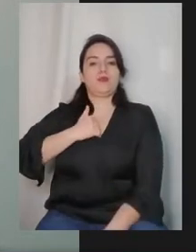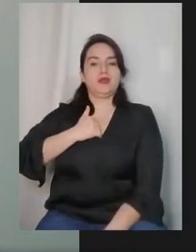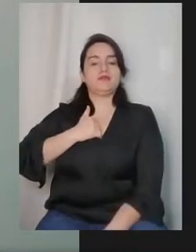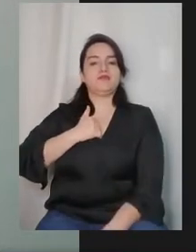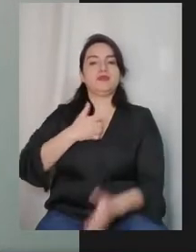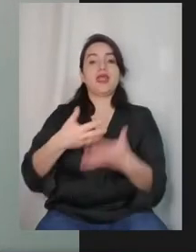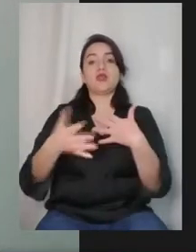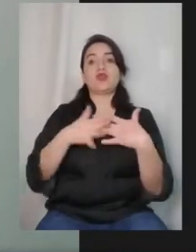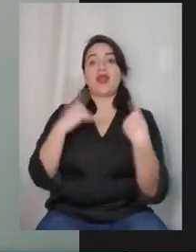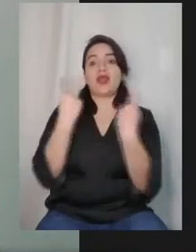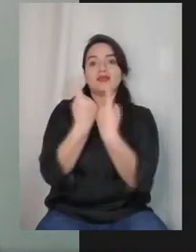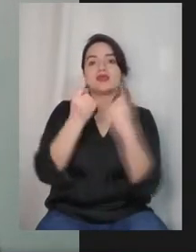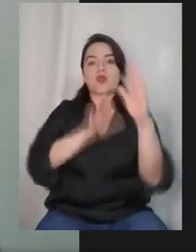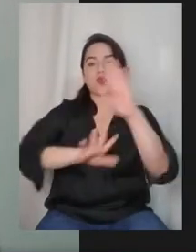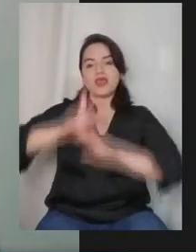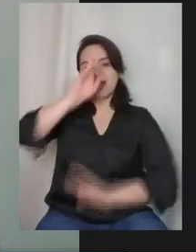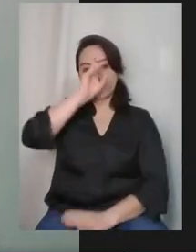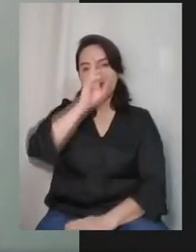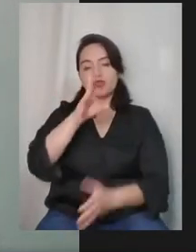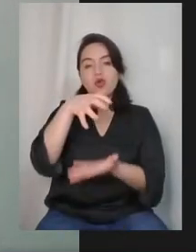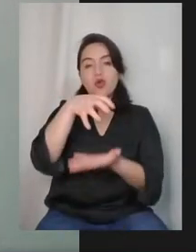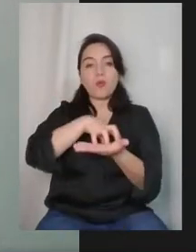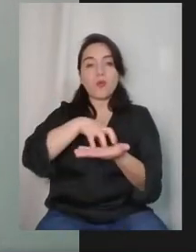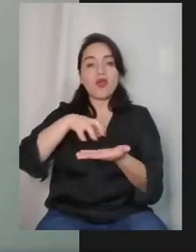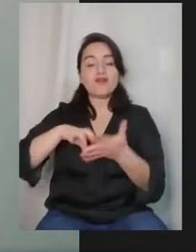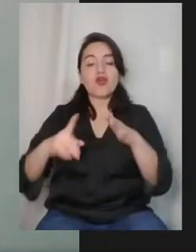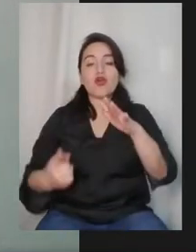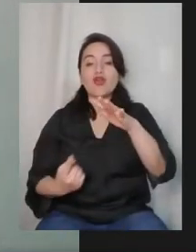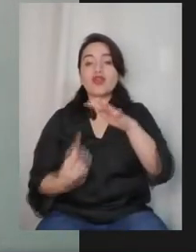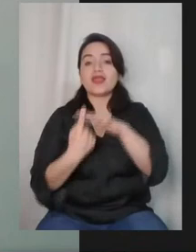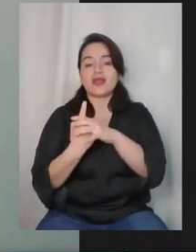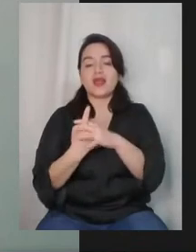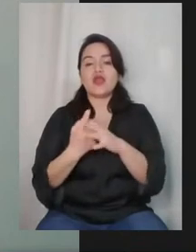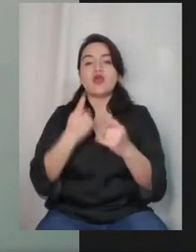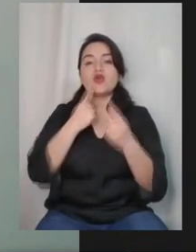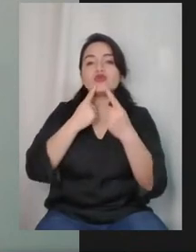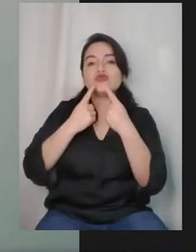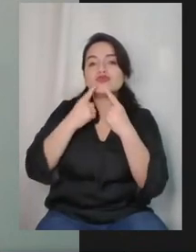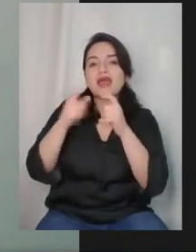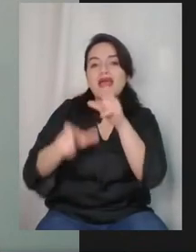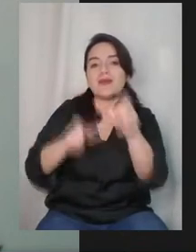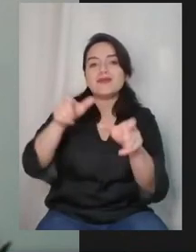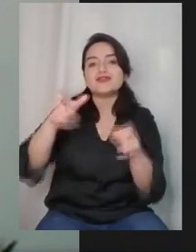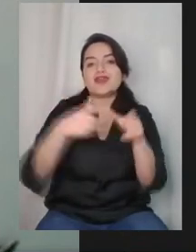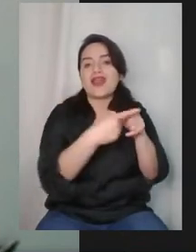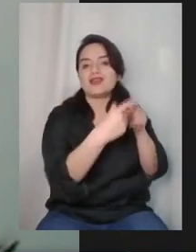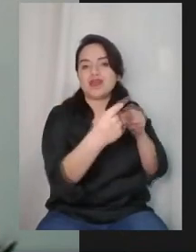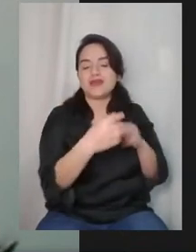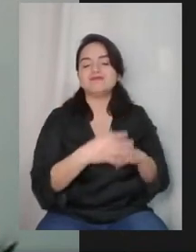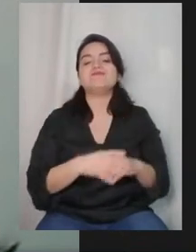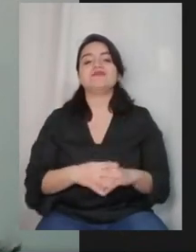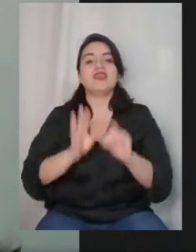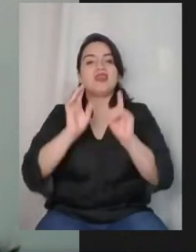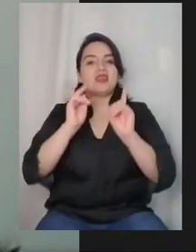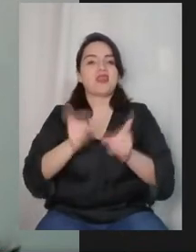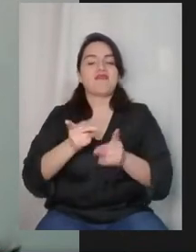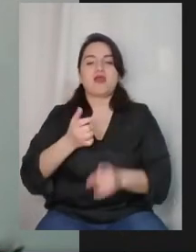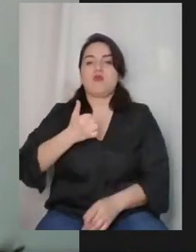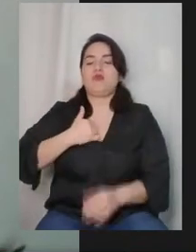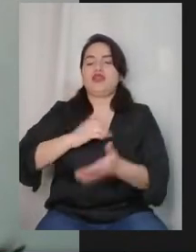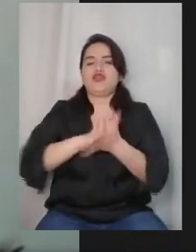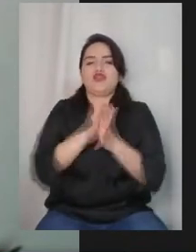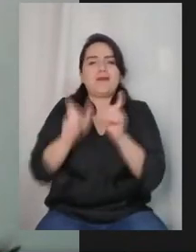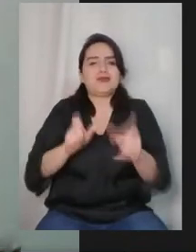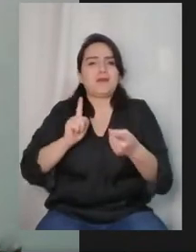con respeto a los pueblos originarios y con consulta a la población nacional. Se debe hacer con todos los actores y actoras. No se